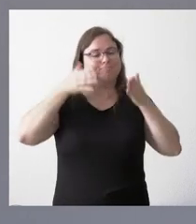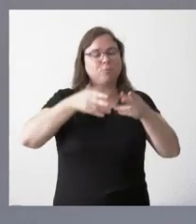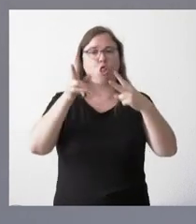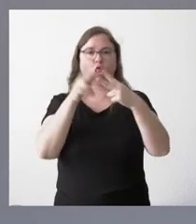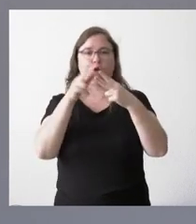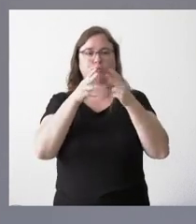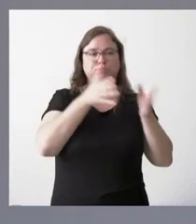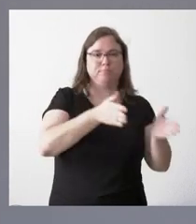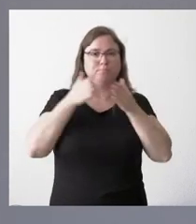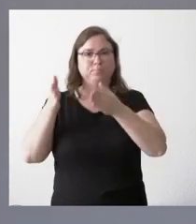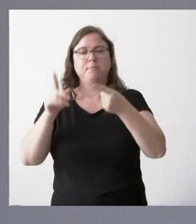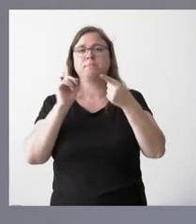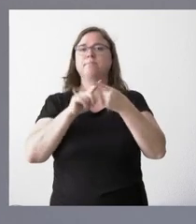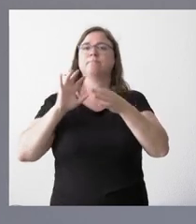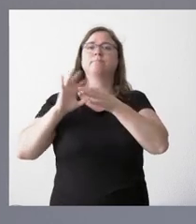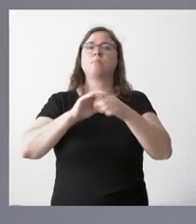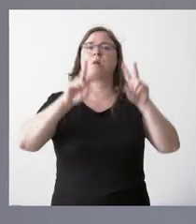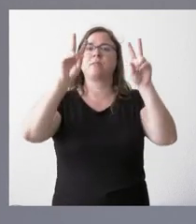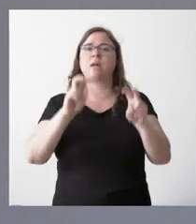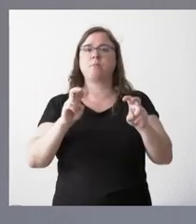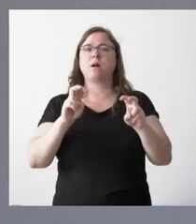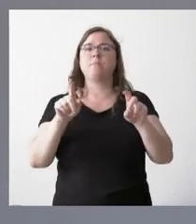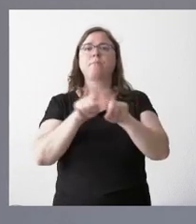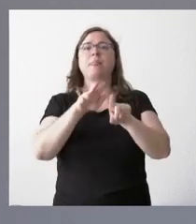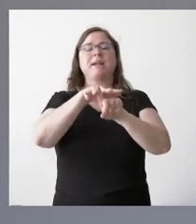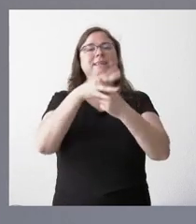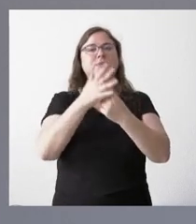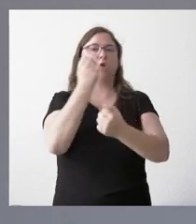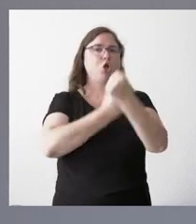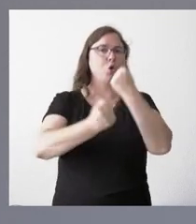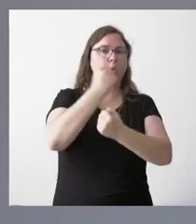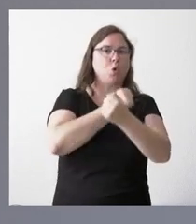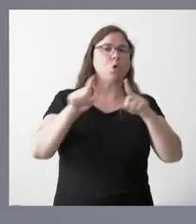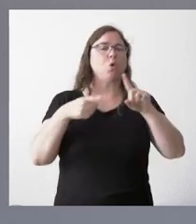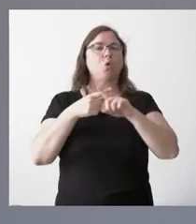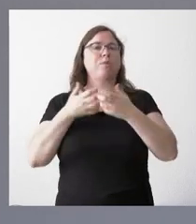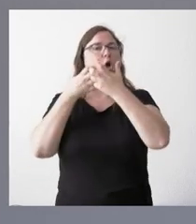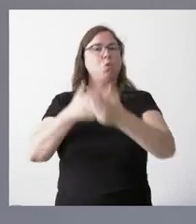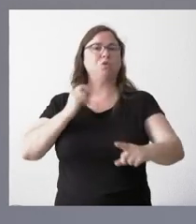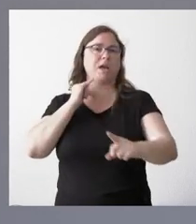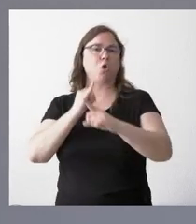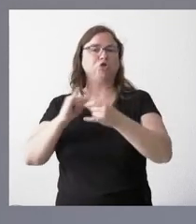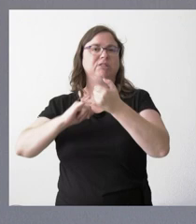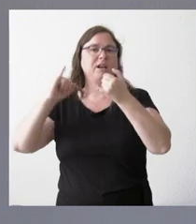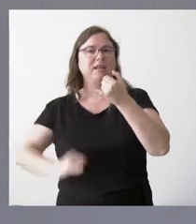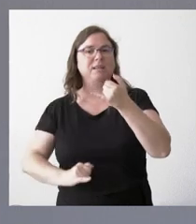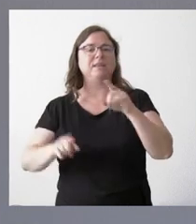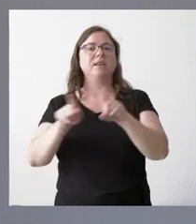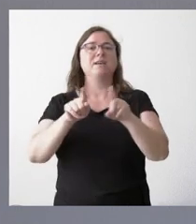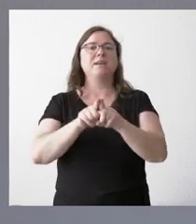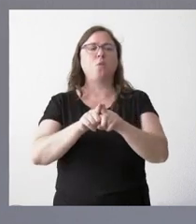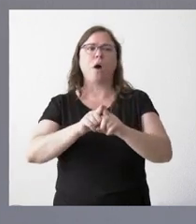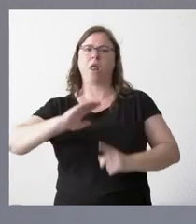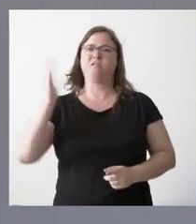fundamentales. Por una parte, todo lo que tiene que ver con la situación económica, con la lucha contra la crisis económica, con el impacto que está teniendo para muchos